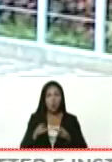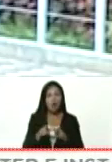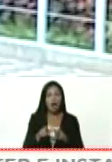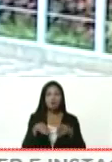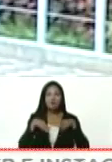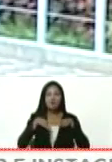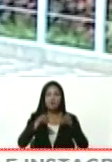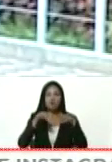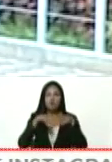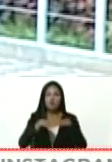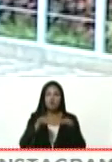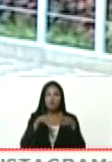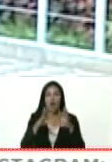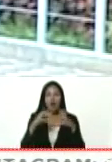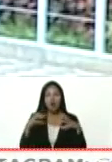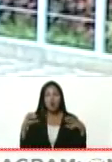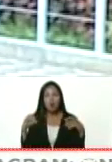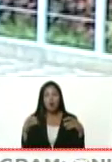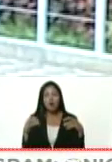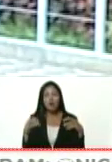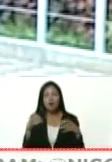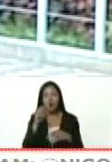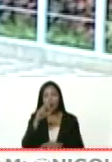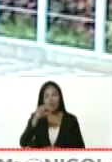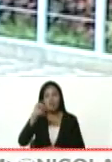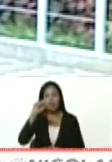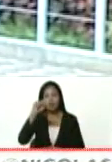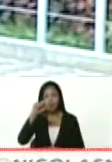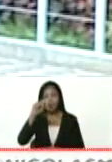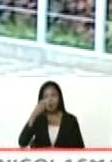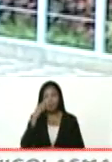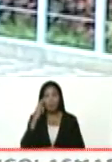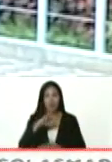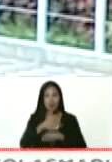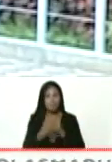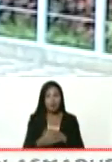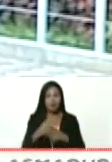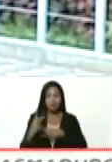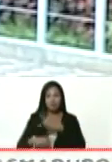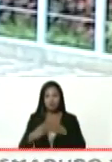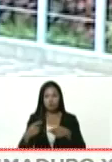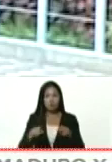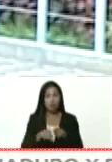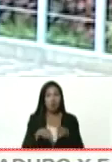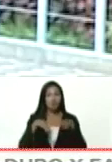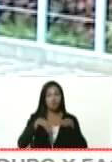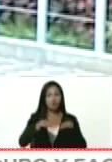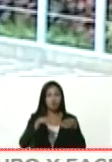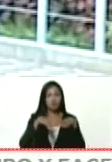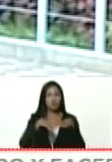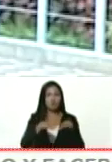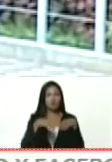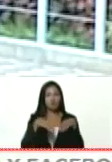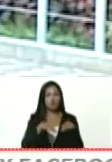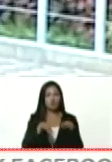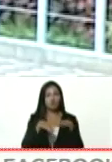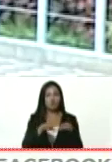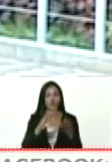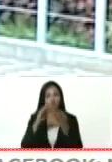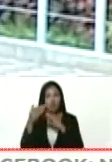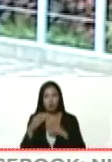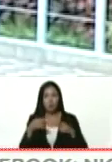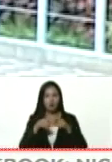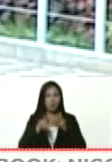Textil Algodones del Orinoco, para que vean el plan de producción textil de las comunas Algodones